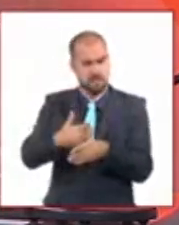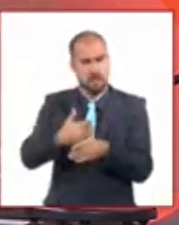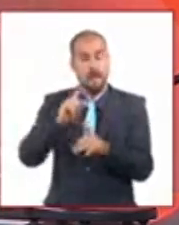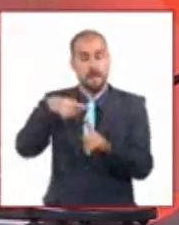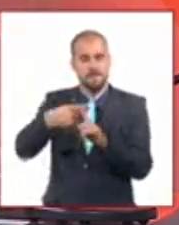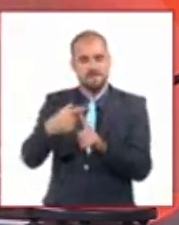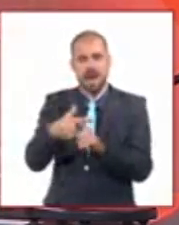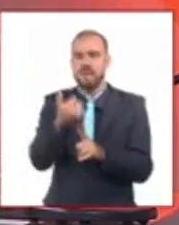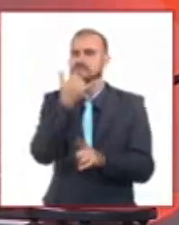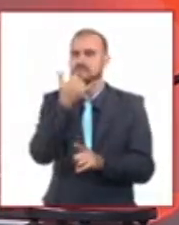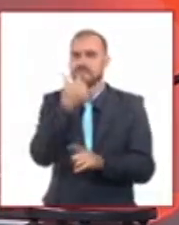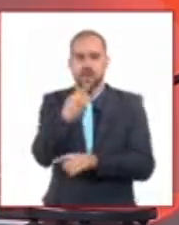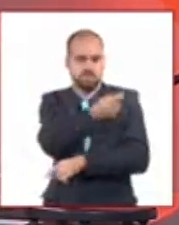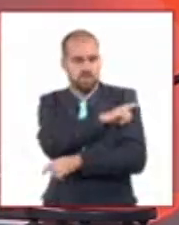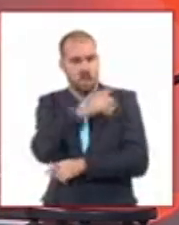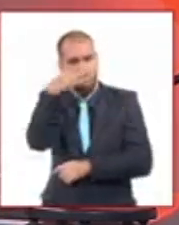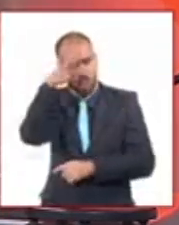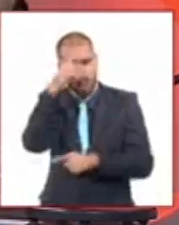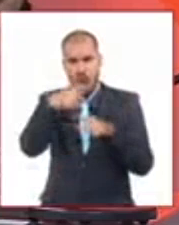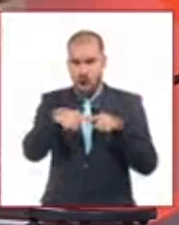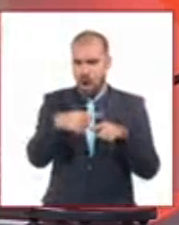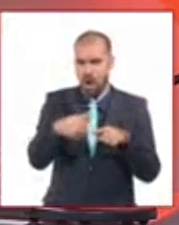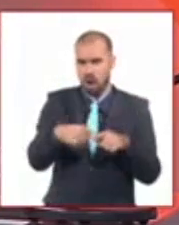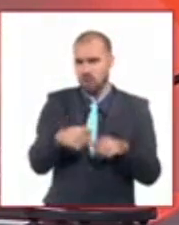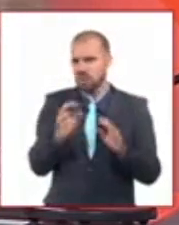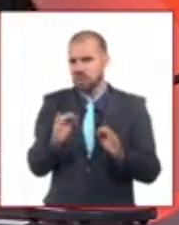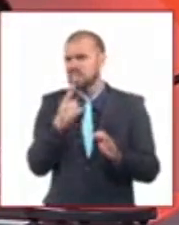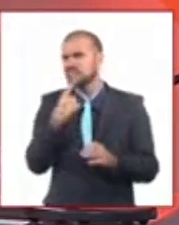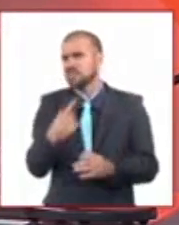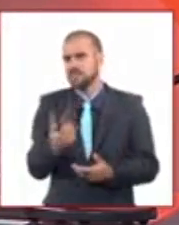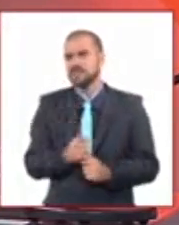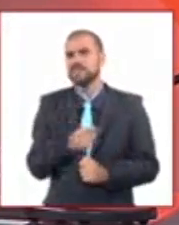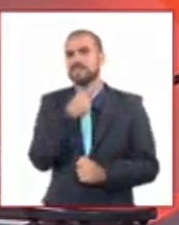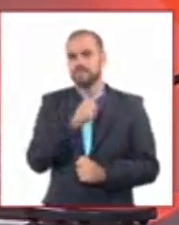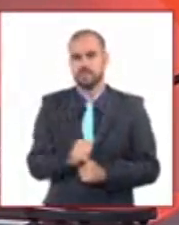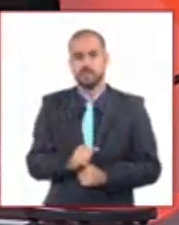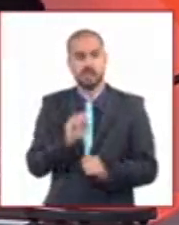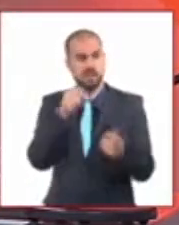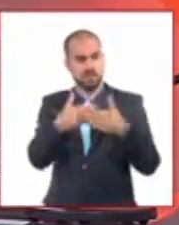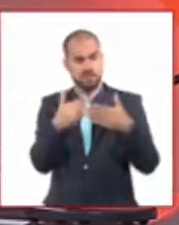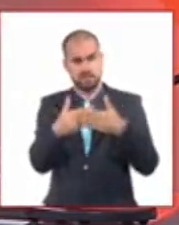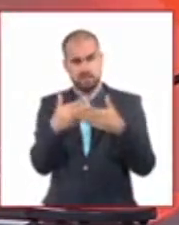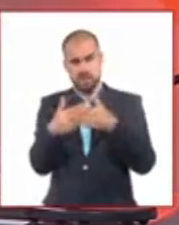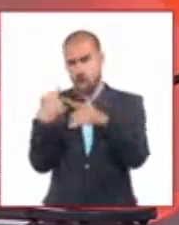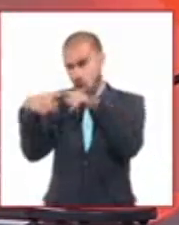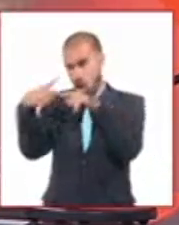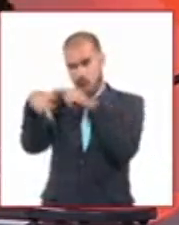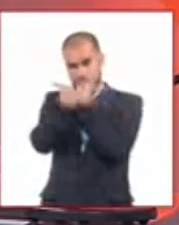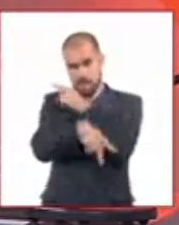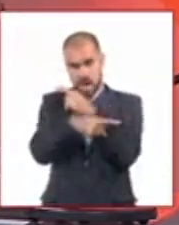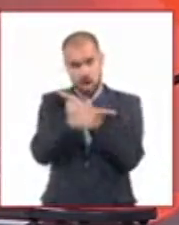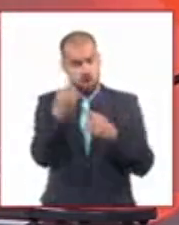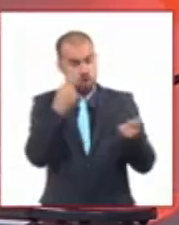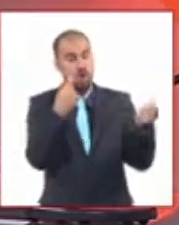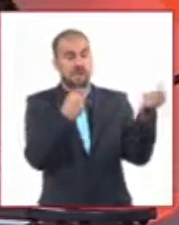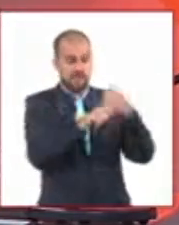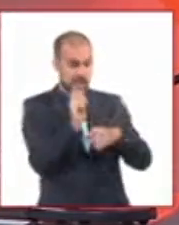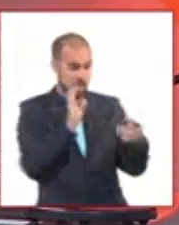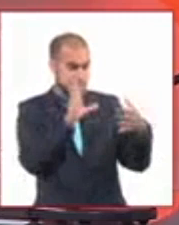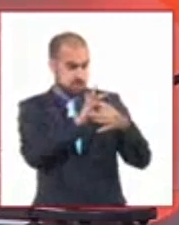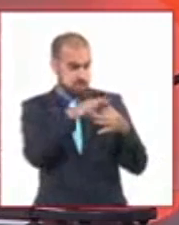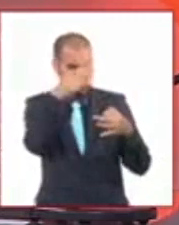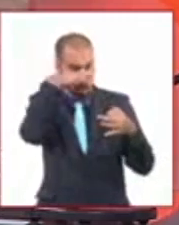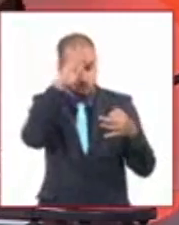en el pueblo de cuba y también en la región decía la empresa que le vende de otro país a cuba pasa una lista negra y ya no pueden vender nada en